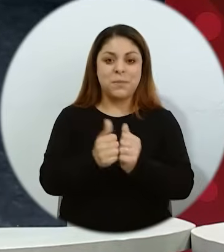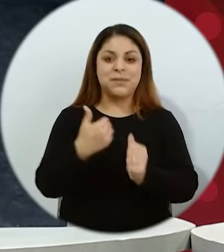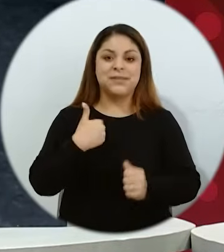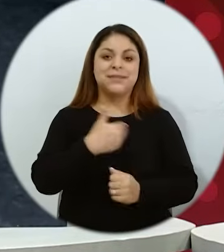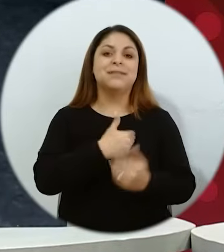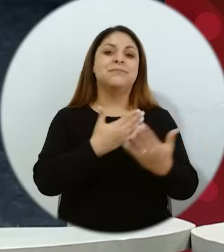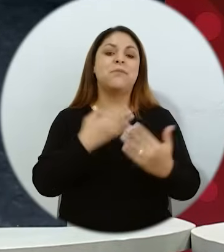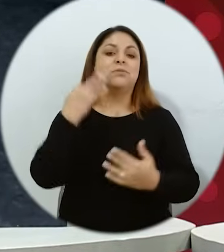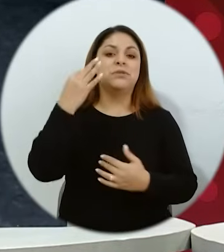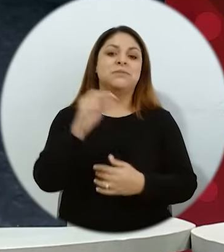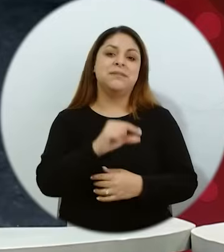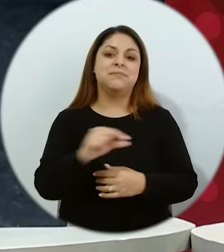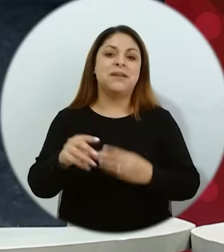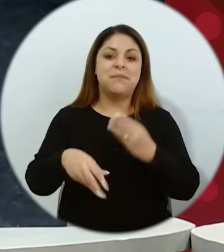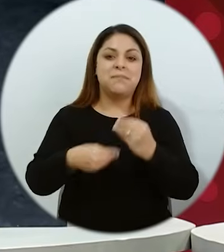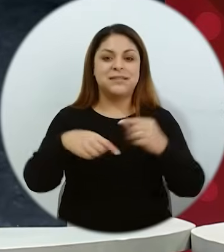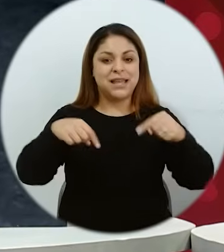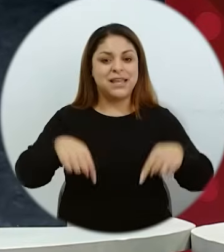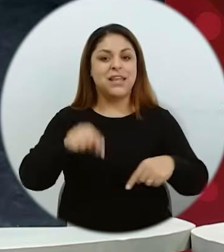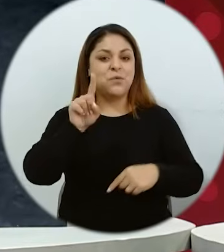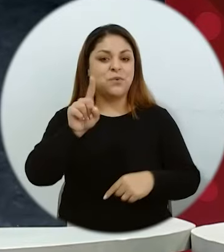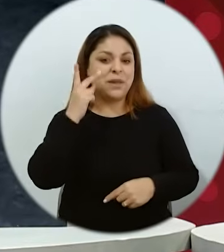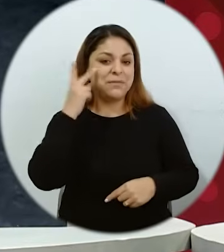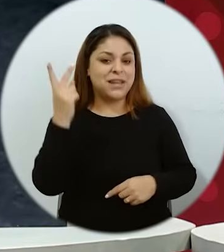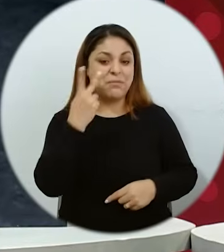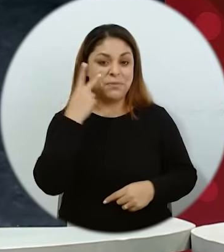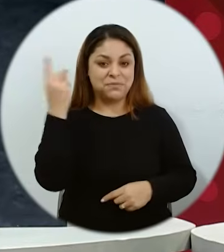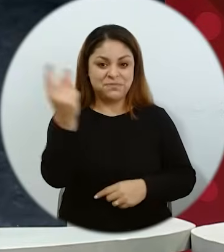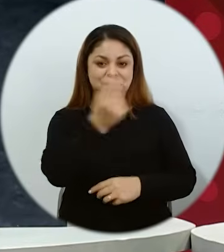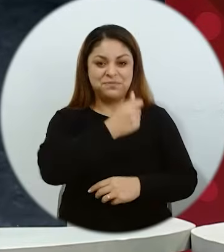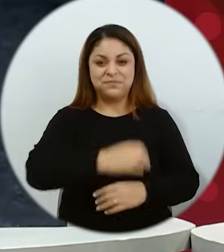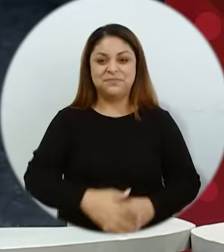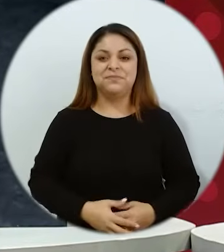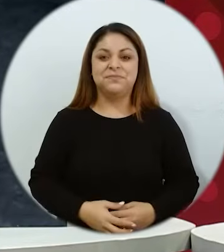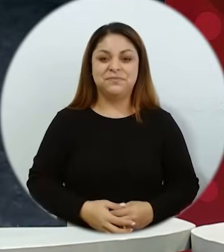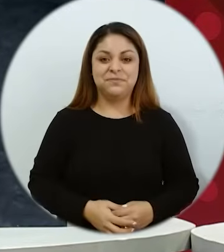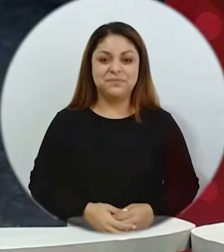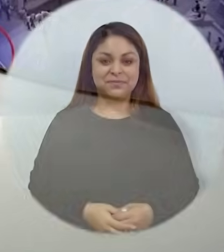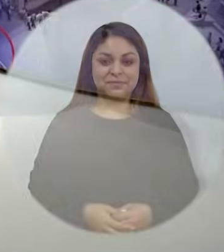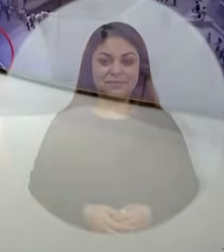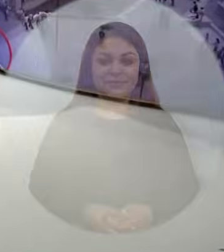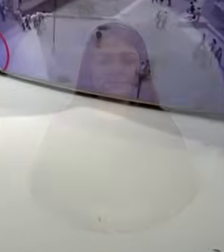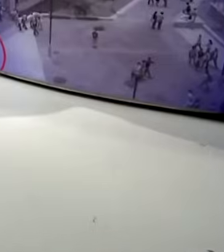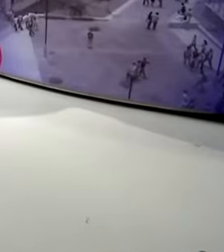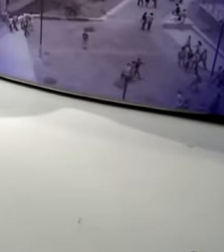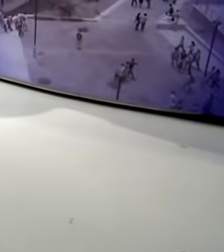Muchas gracias por acompañarnos. Les esperamos la próxima semana con más aquí en Una Mirada. Hasta pronto.